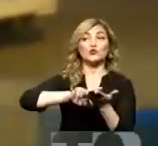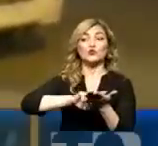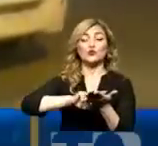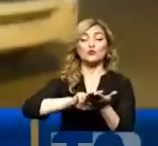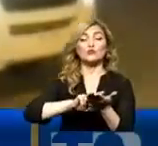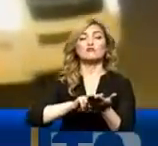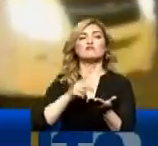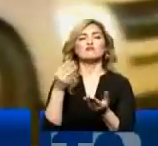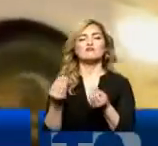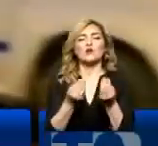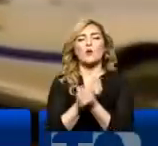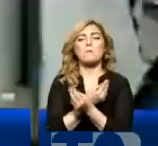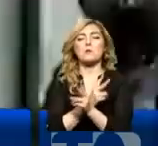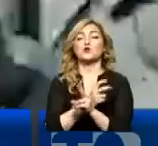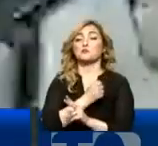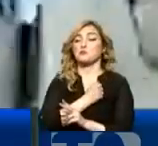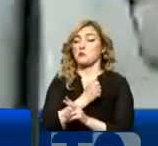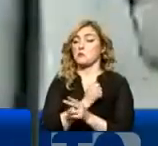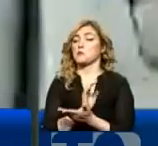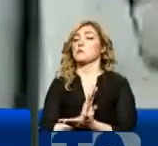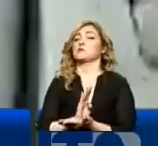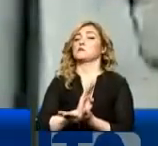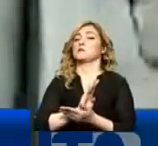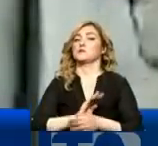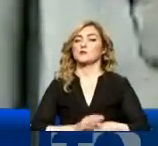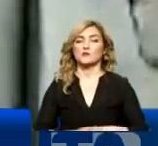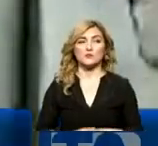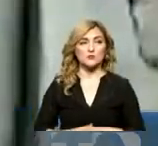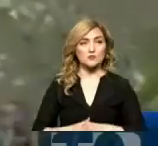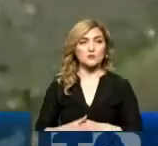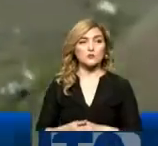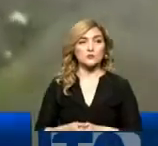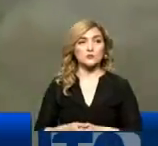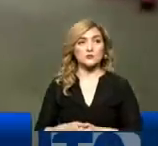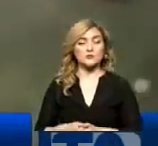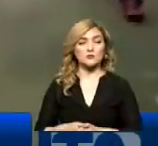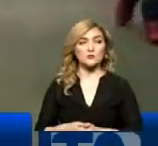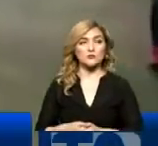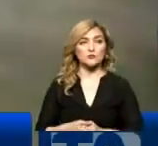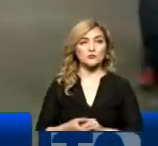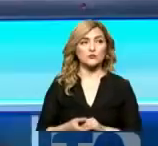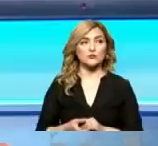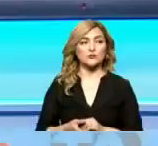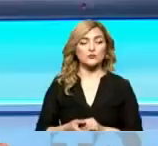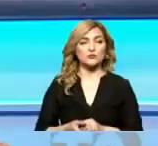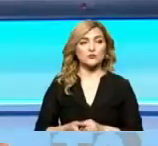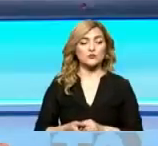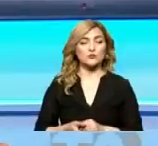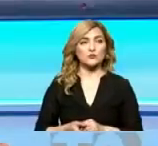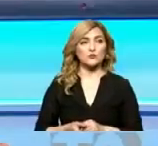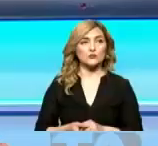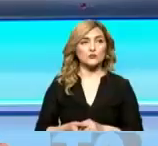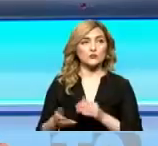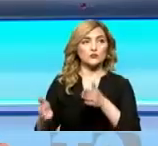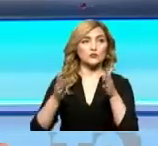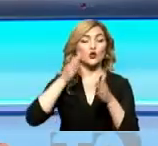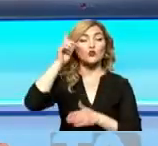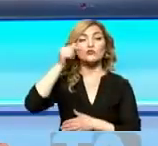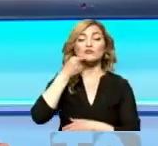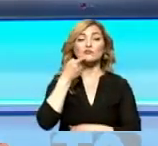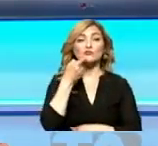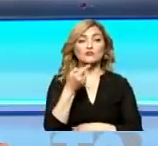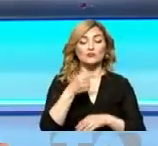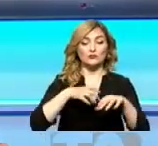tomar acciones para protegerse ante la delincuencia. Joana Ramos, 24 horas. El gobierno asegura